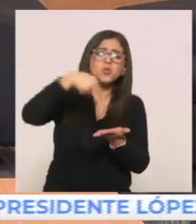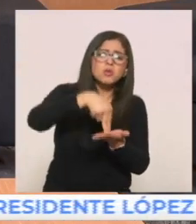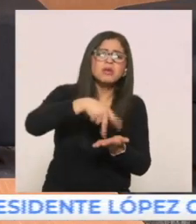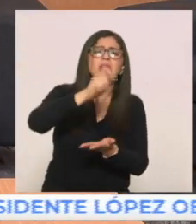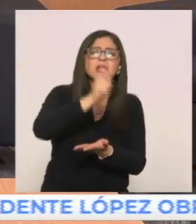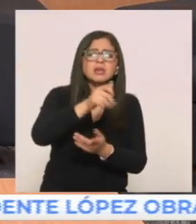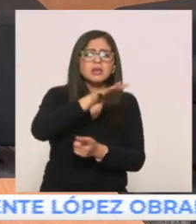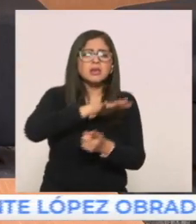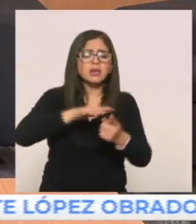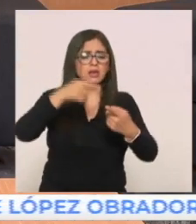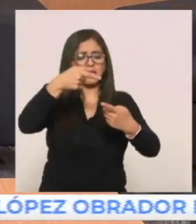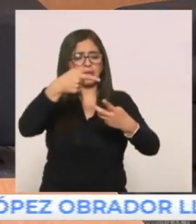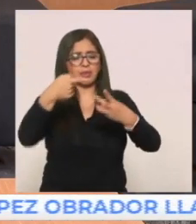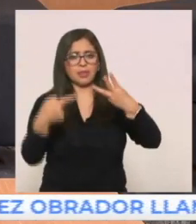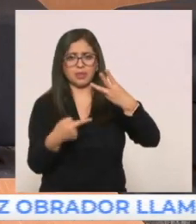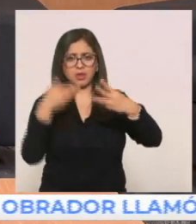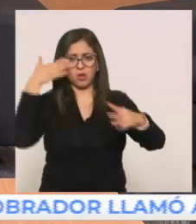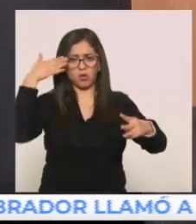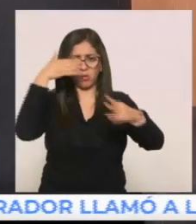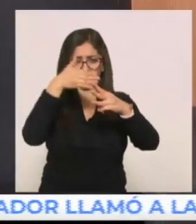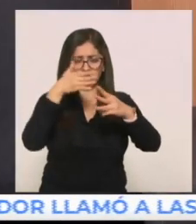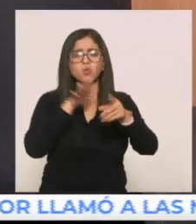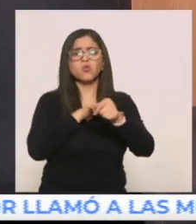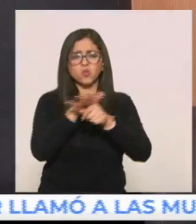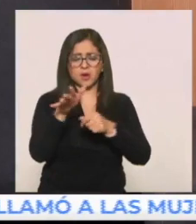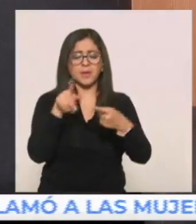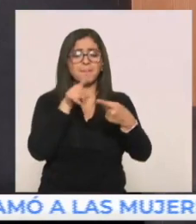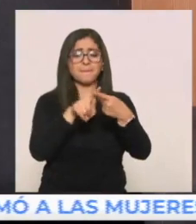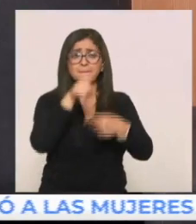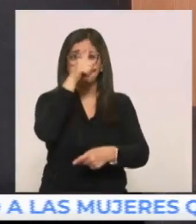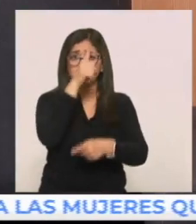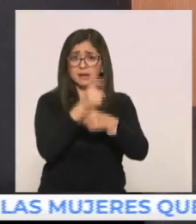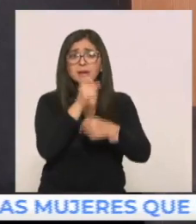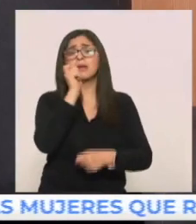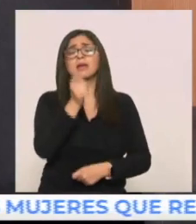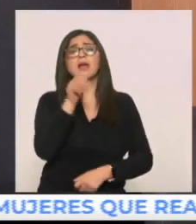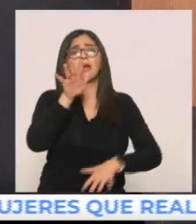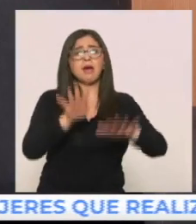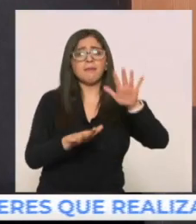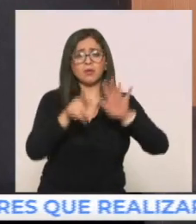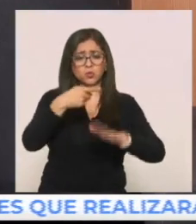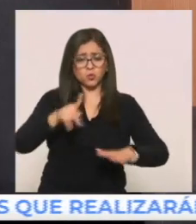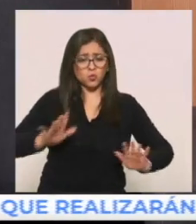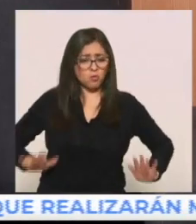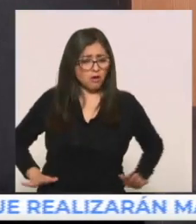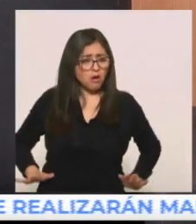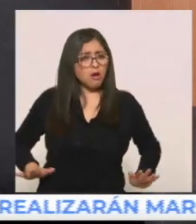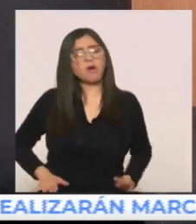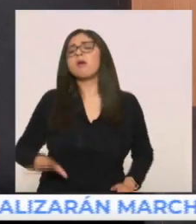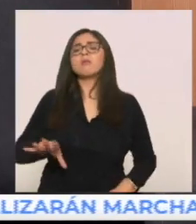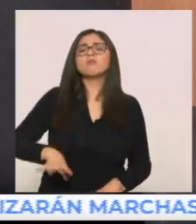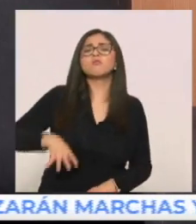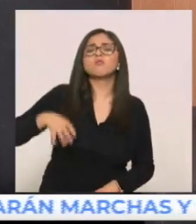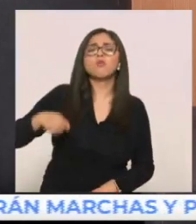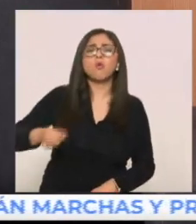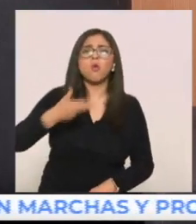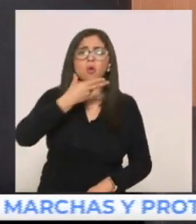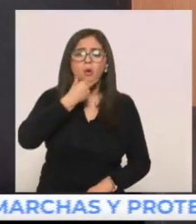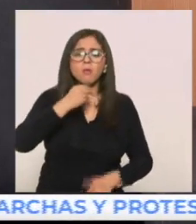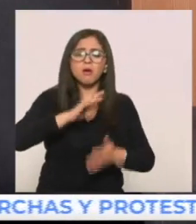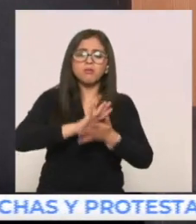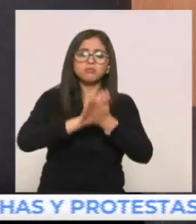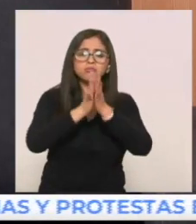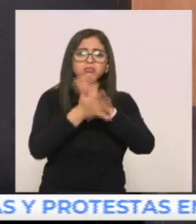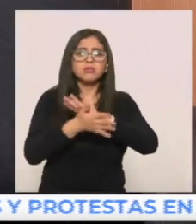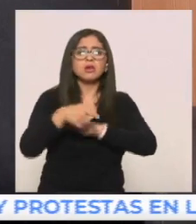a cumplir 3 objetivos. Primero, darte cuenta de que muchas de las actitudes machistas que se traducen en violencia las